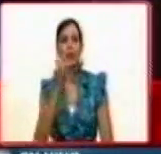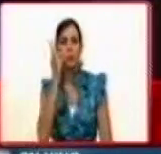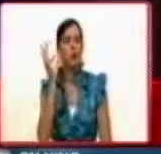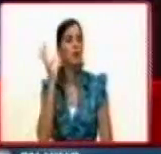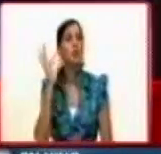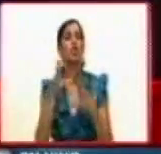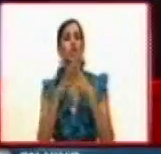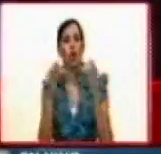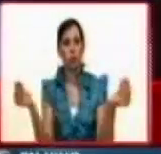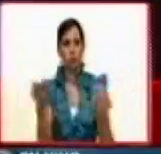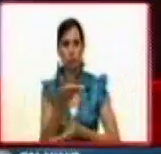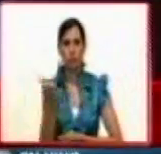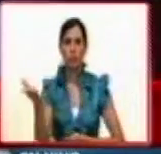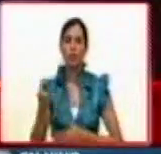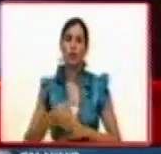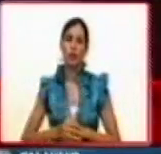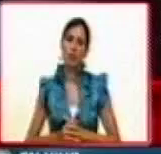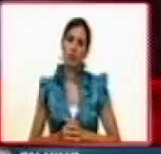señores.